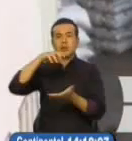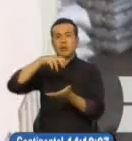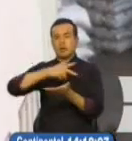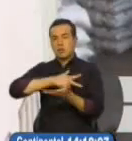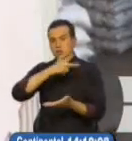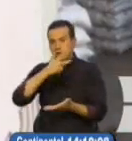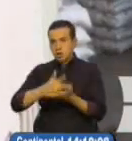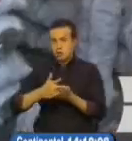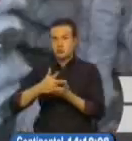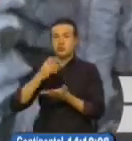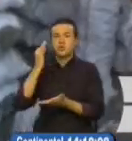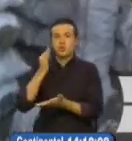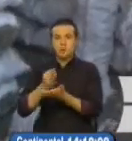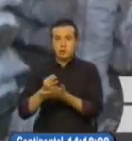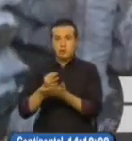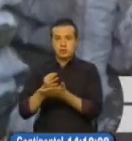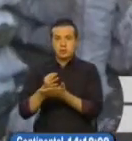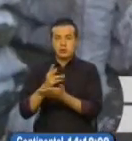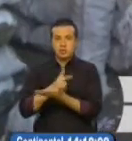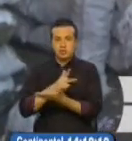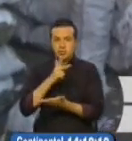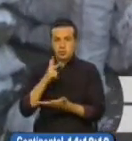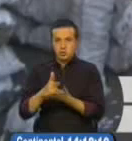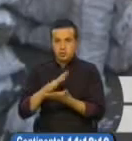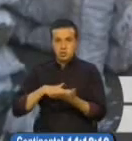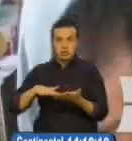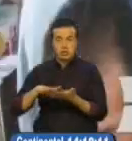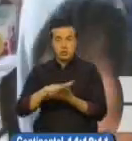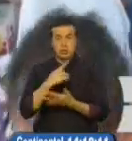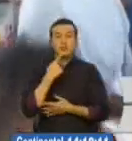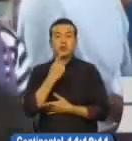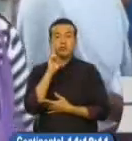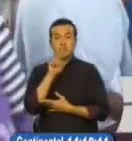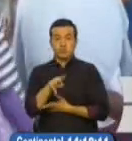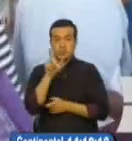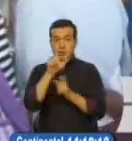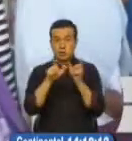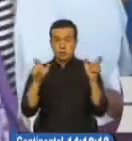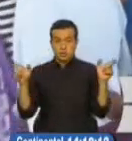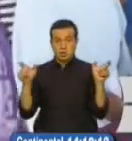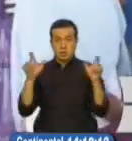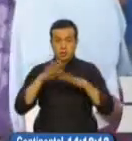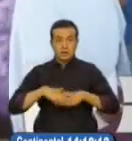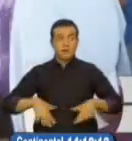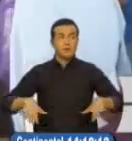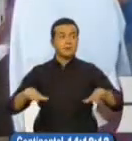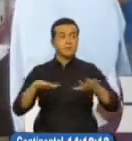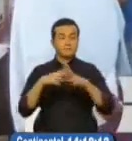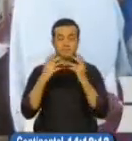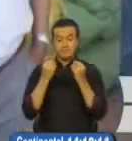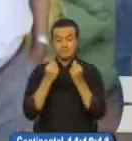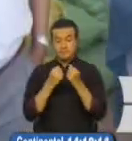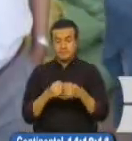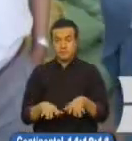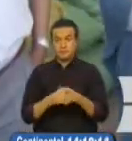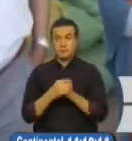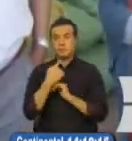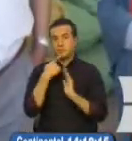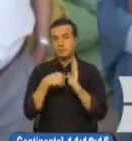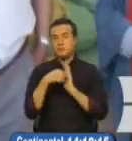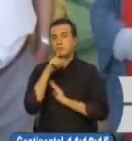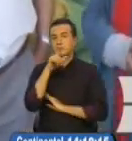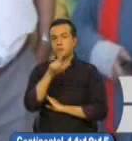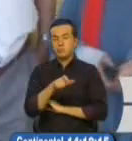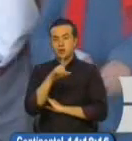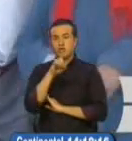Chimborazo y Cotopaxi. Situación que inquieta a los aproximadamente a 2.000 comerciantes de este centro de expendio. Una de ellas